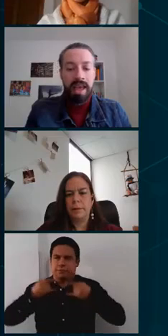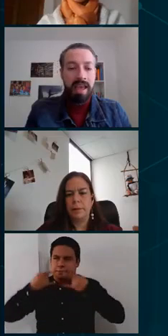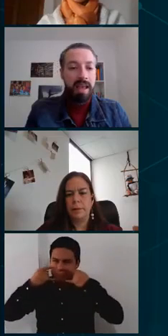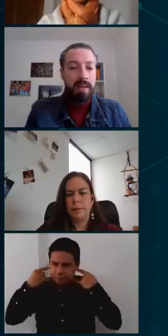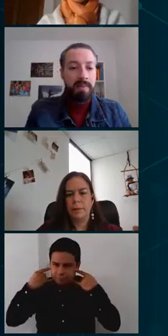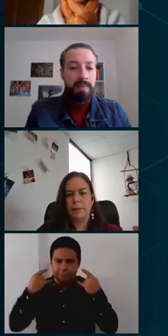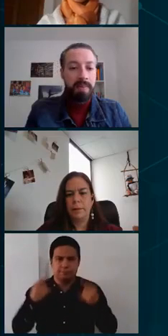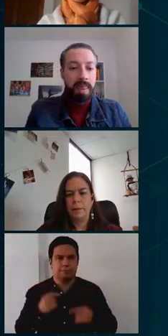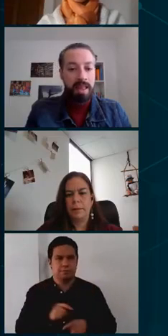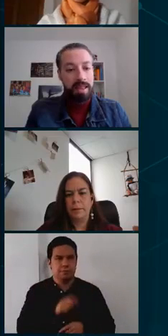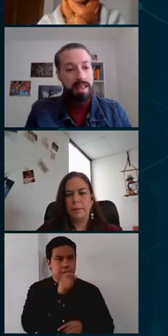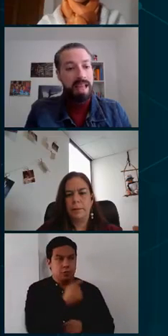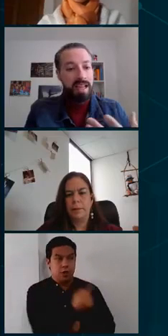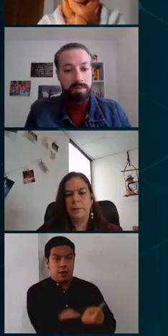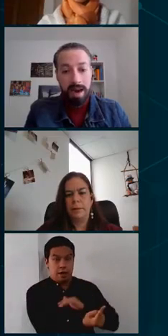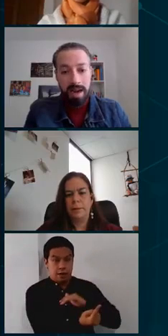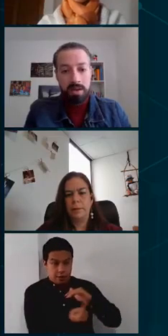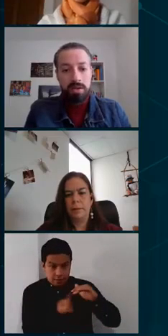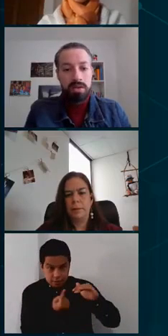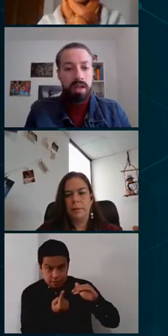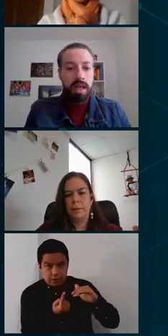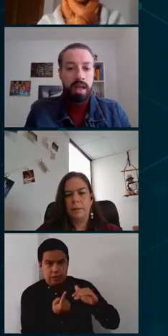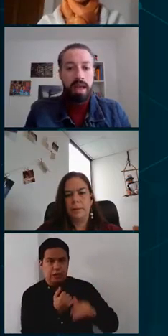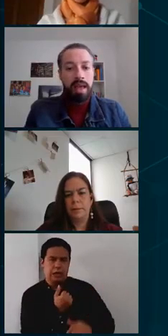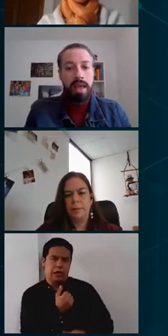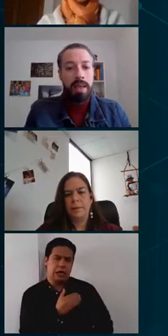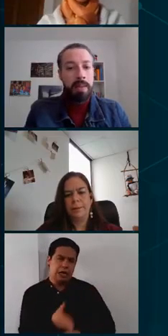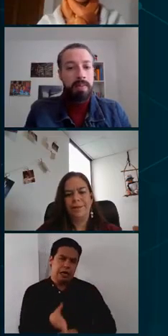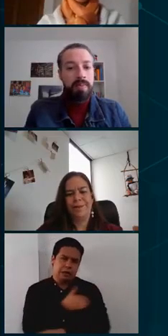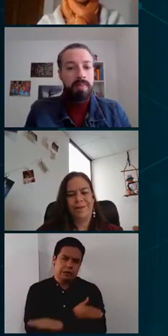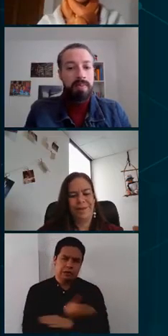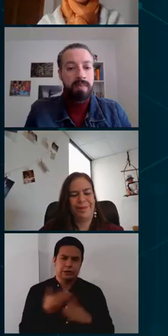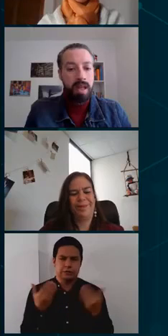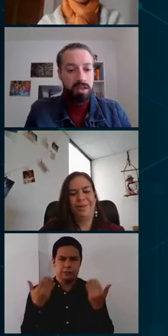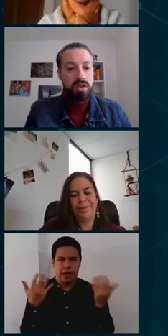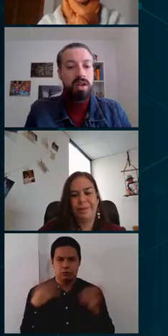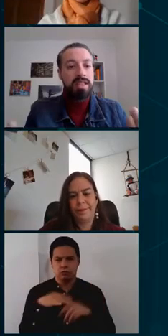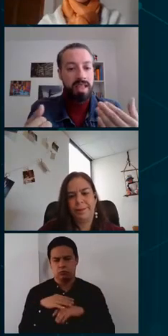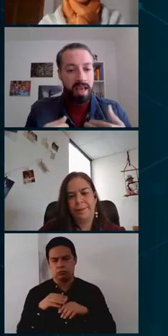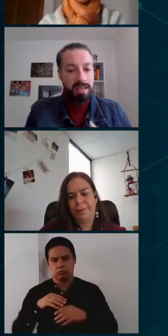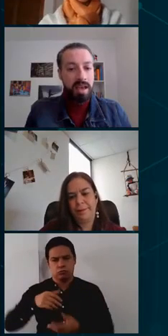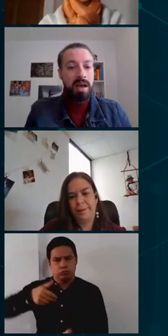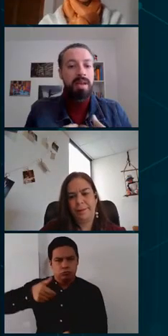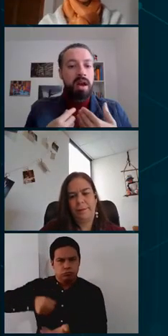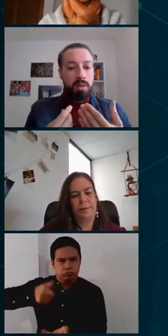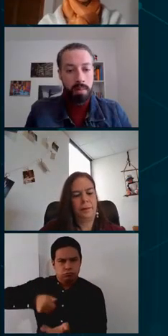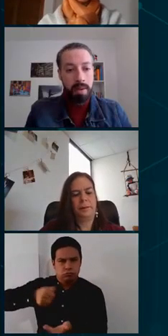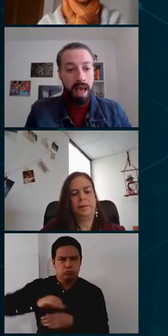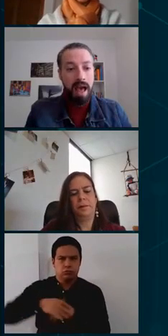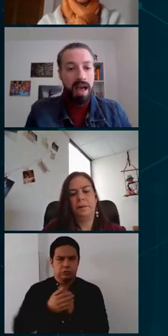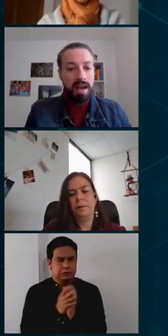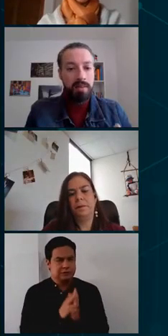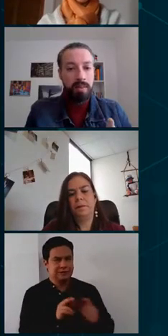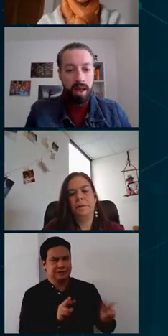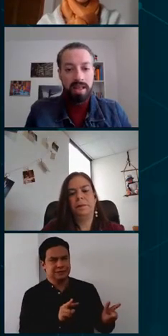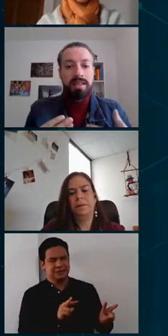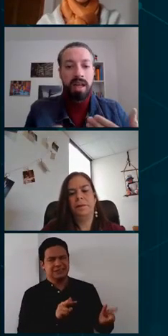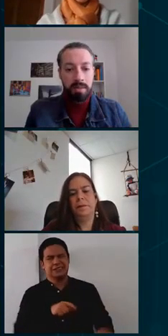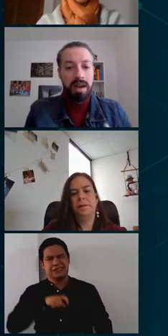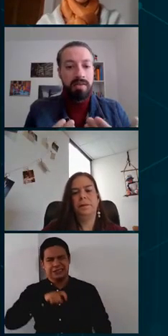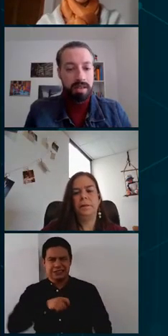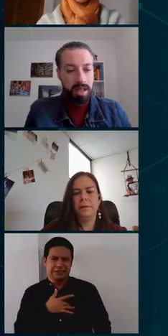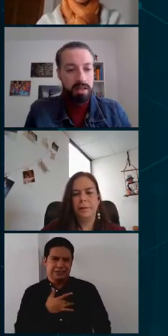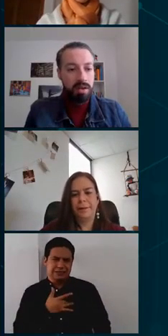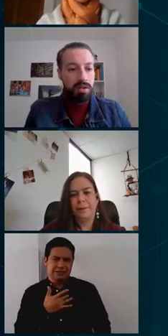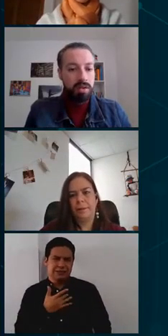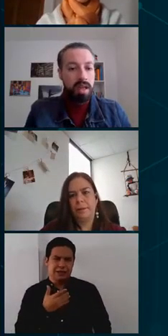desinfección de las manos. Esas son necesidades que Camila, como empleada, puede